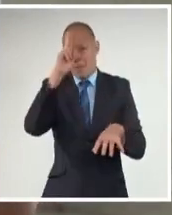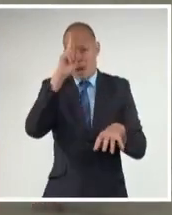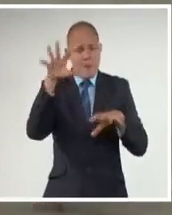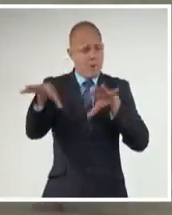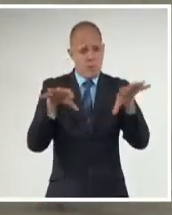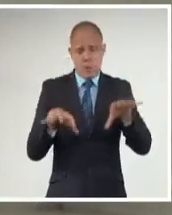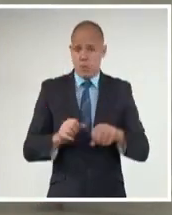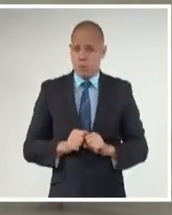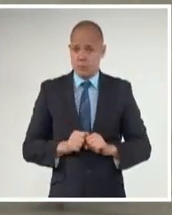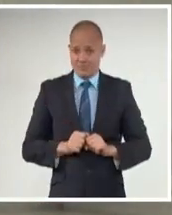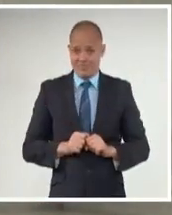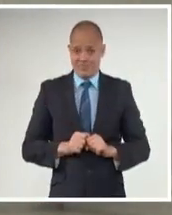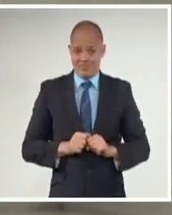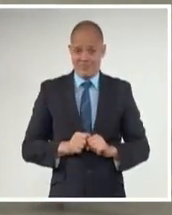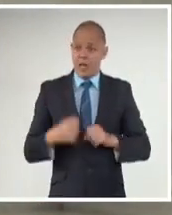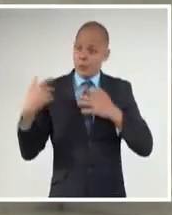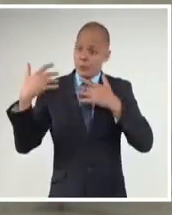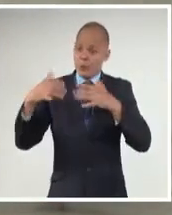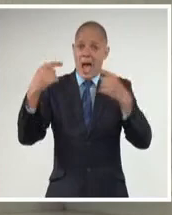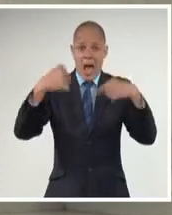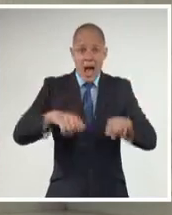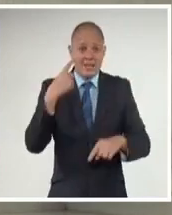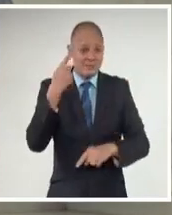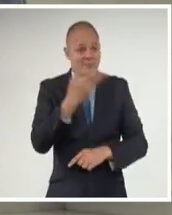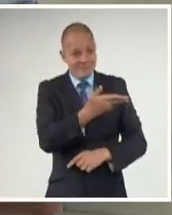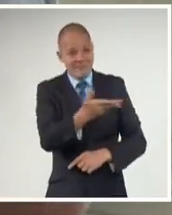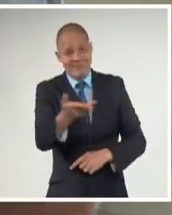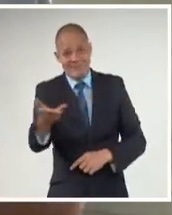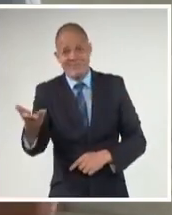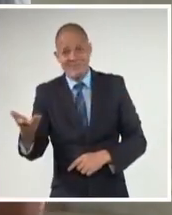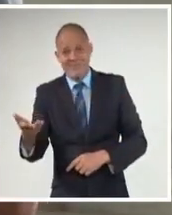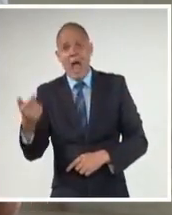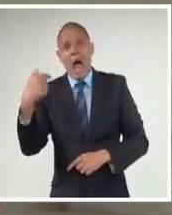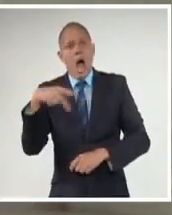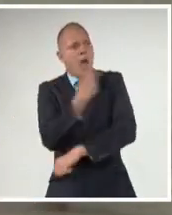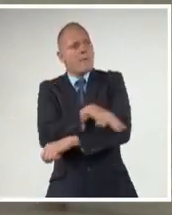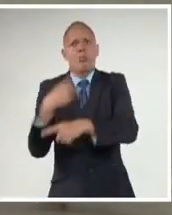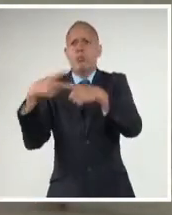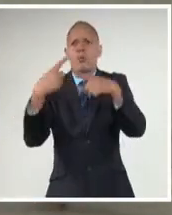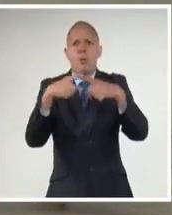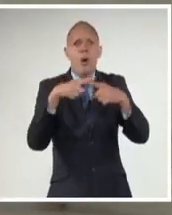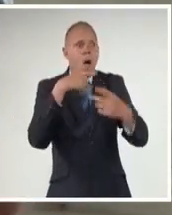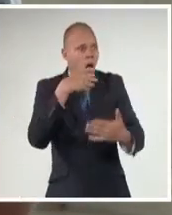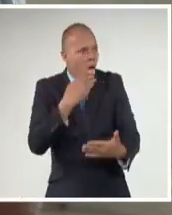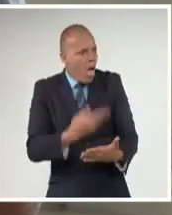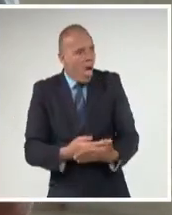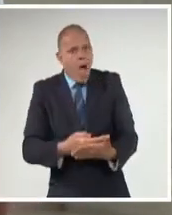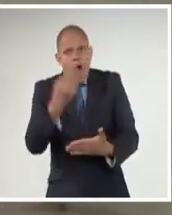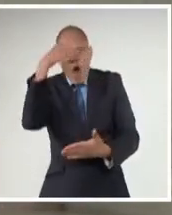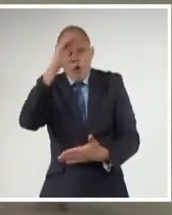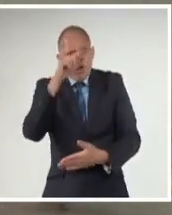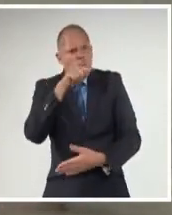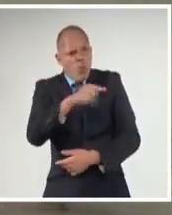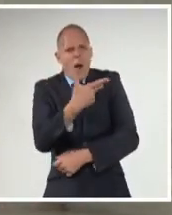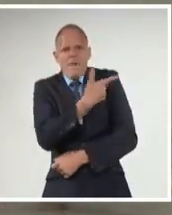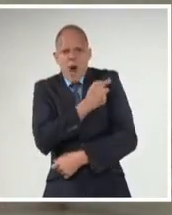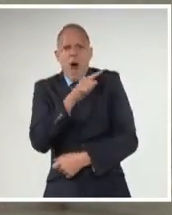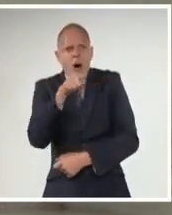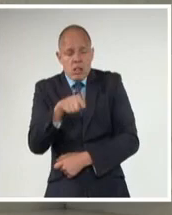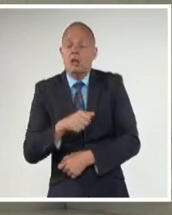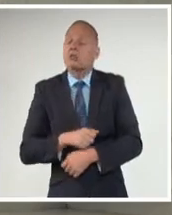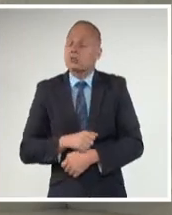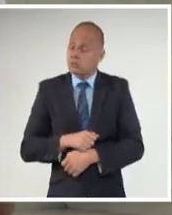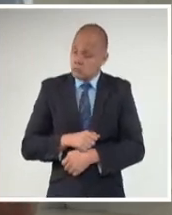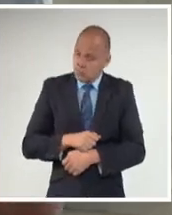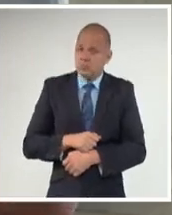una pequeña isla bloqueada y con todo esto tenga una vacuna y cuatro candidatos vacunados. Entonces, ¿por qué les digo esto? Porque ustedes representan